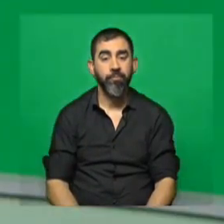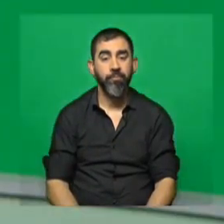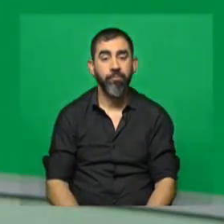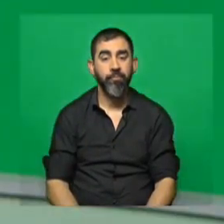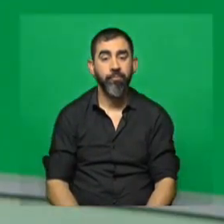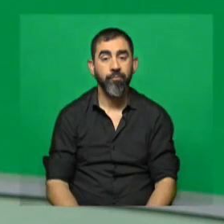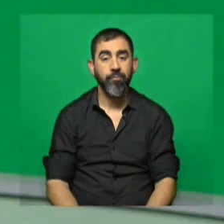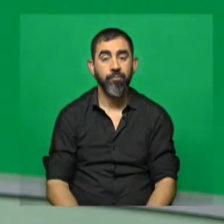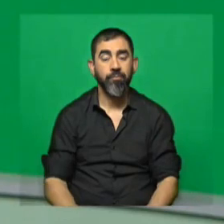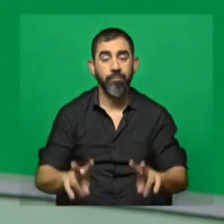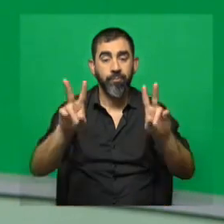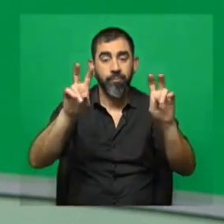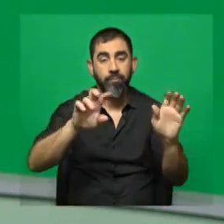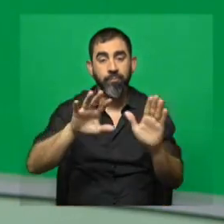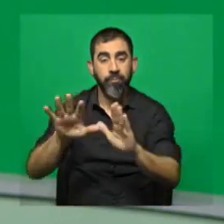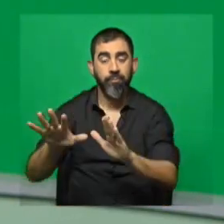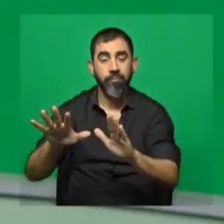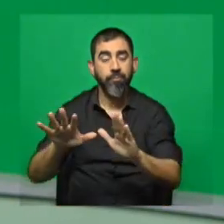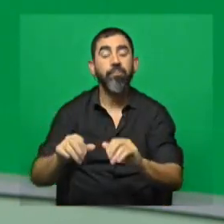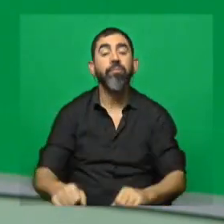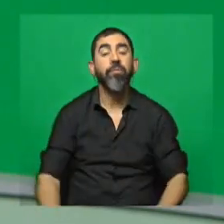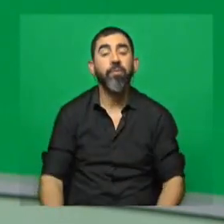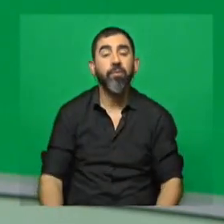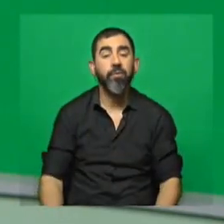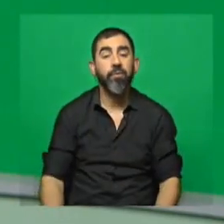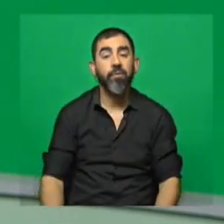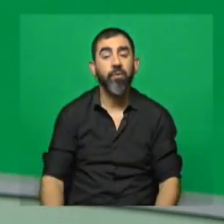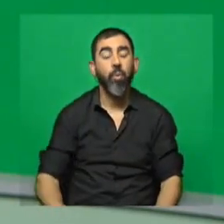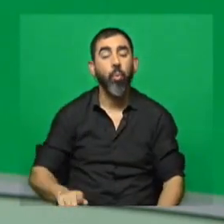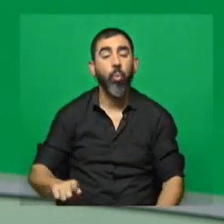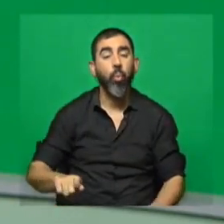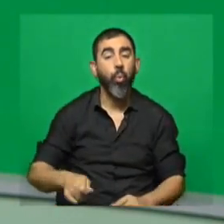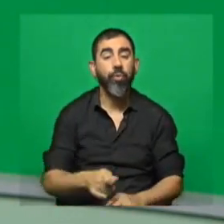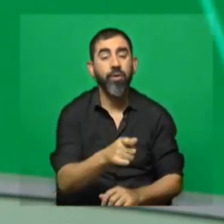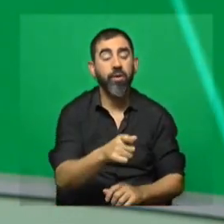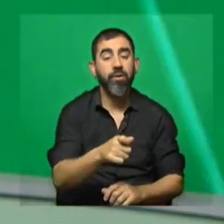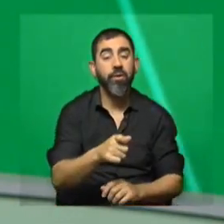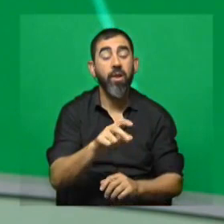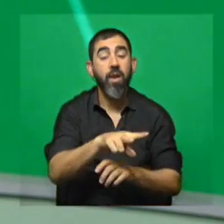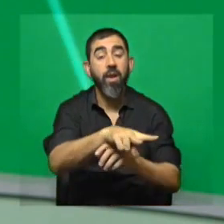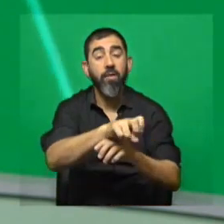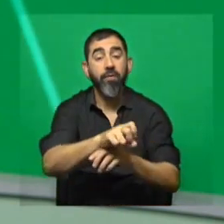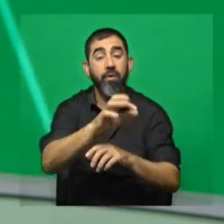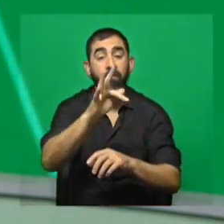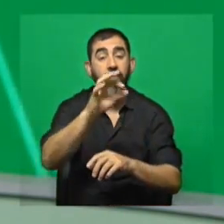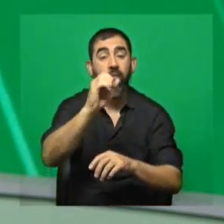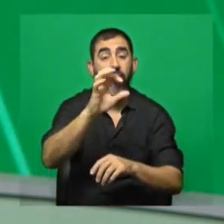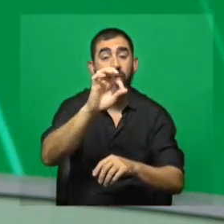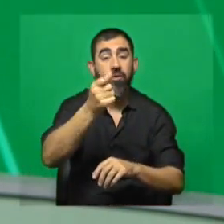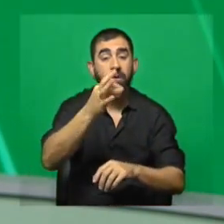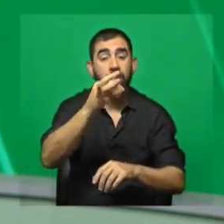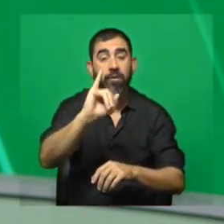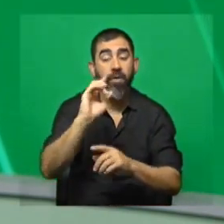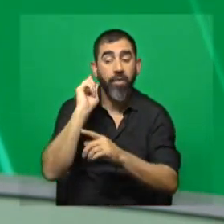Vamos ahora con otros temas que tienen que ver con el ámbito judicial. Les contamos que la fiscal Gabriela Fossati va a